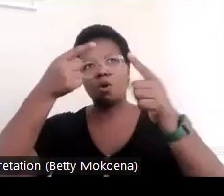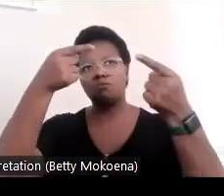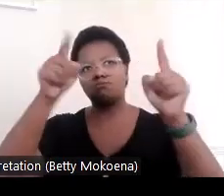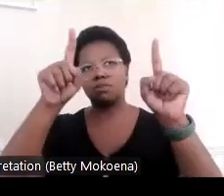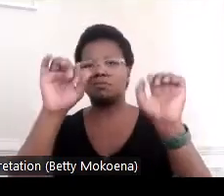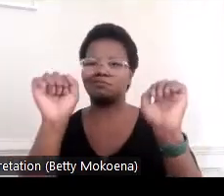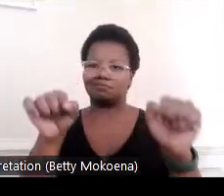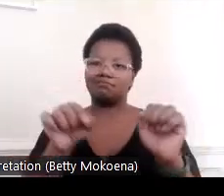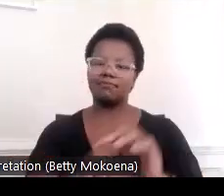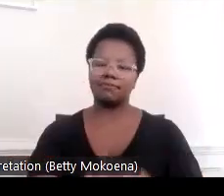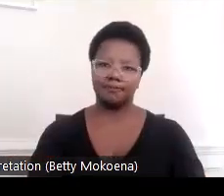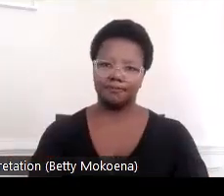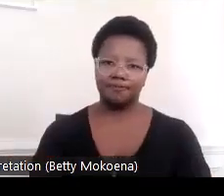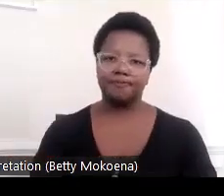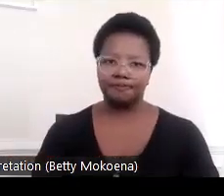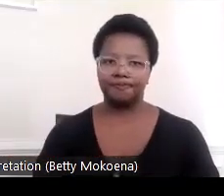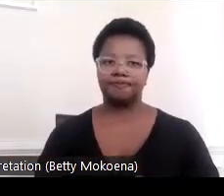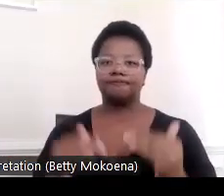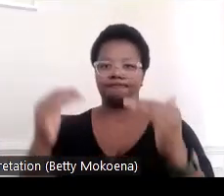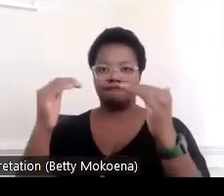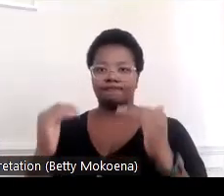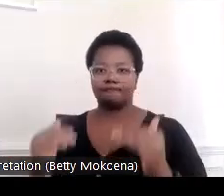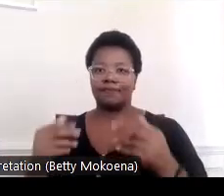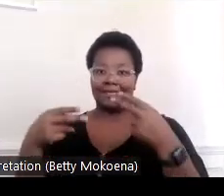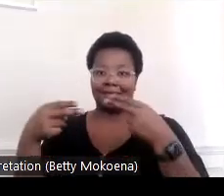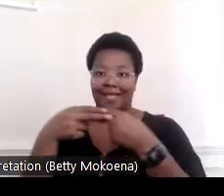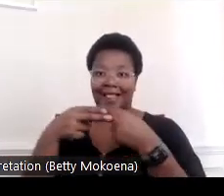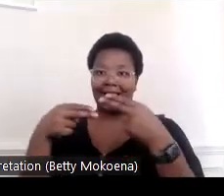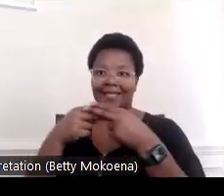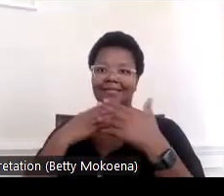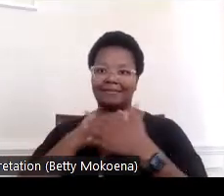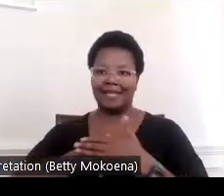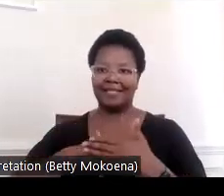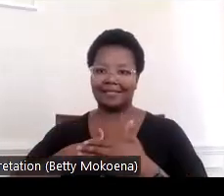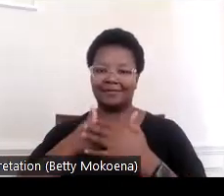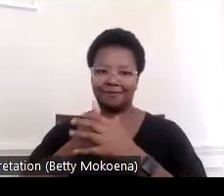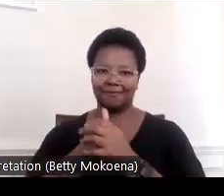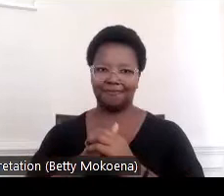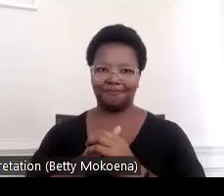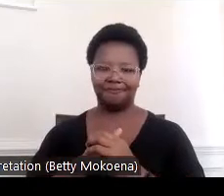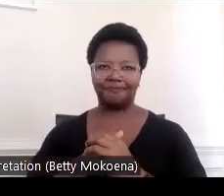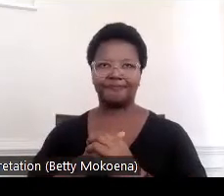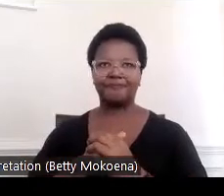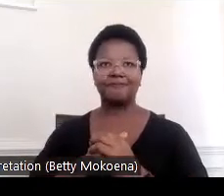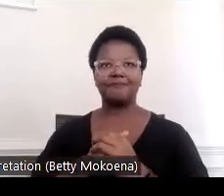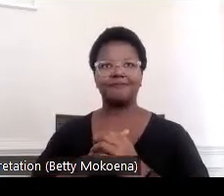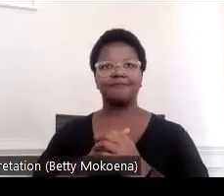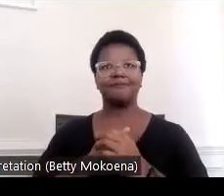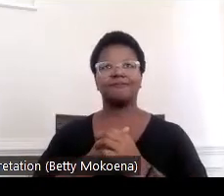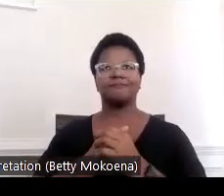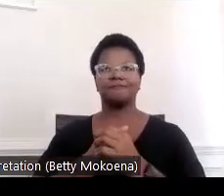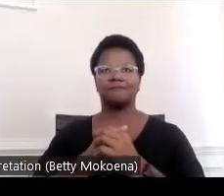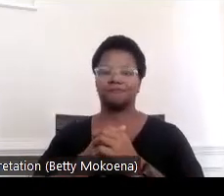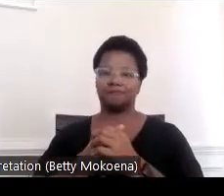para obtener lo que queremos y lo mismo se da con ellos próxima diapositiva por favor